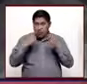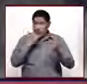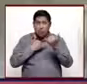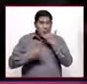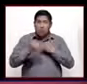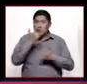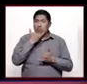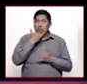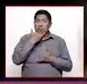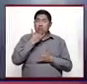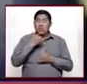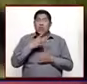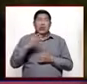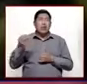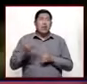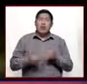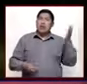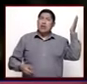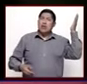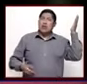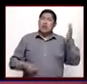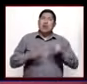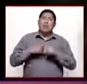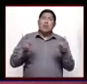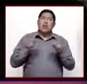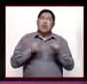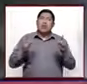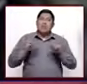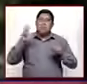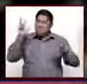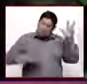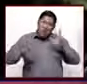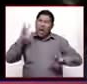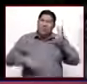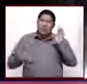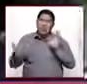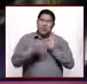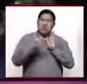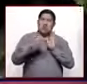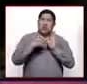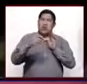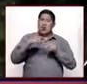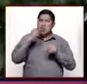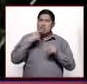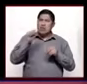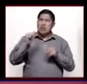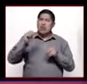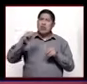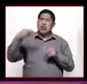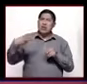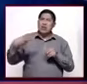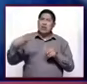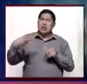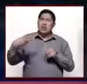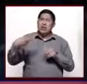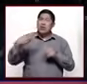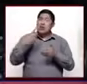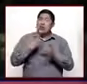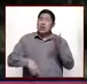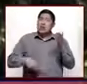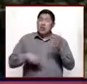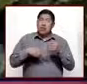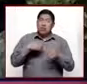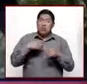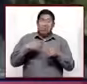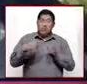de qué manera es que se ha movilizado, pero han sido agredidos. Eso es lo que ha denunciado también la ANH, que funcionarios han